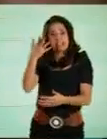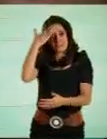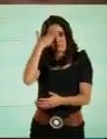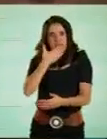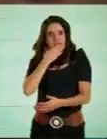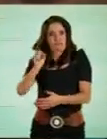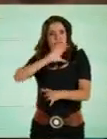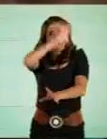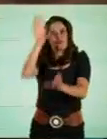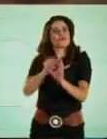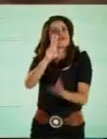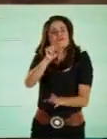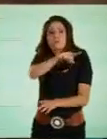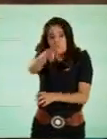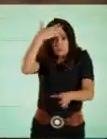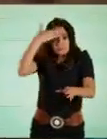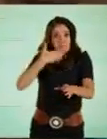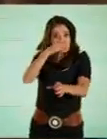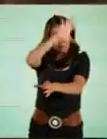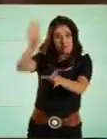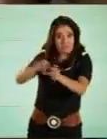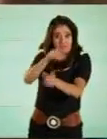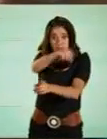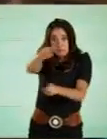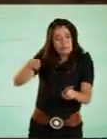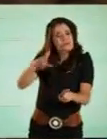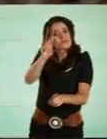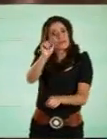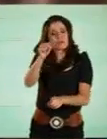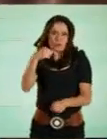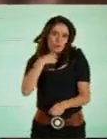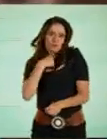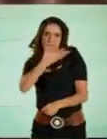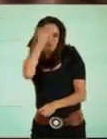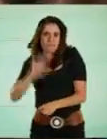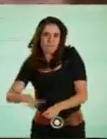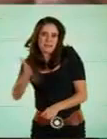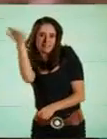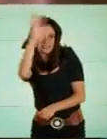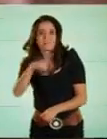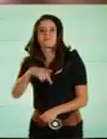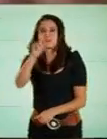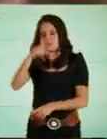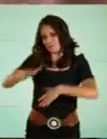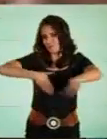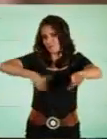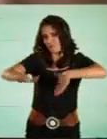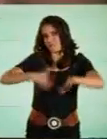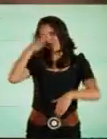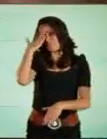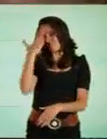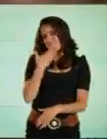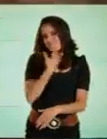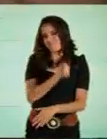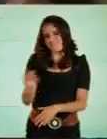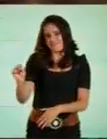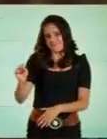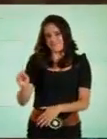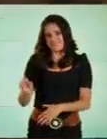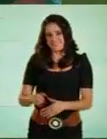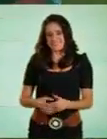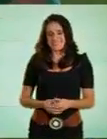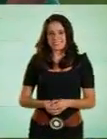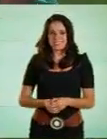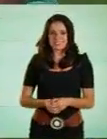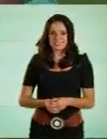qué ser buena en todo. Nadie lo es. Claro, yo no soy buena en básquet, pero ¿qué tal patinando,